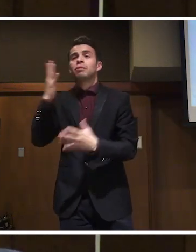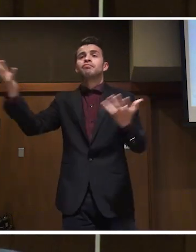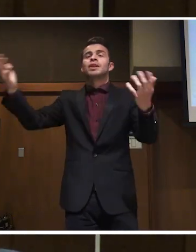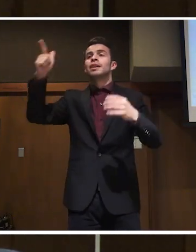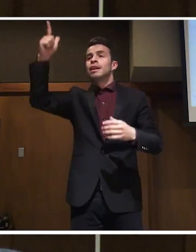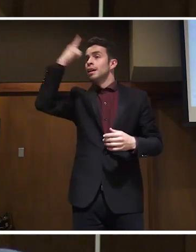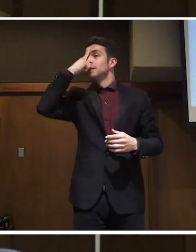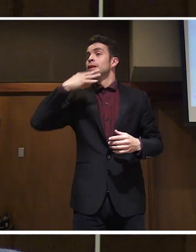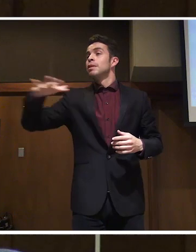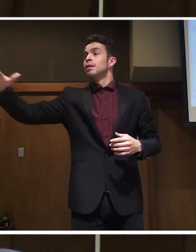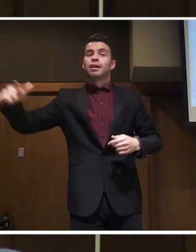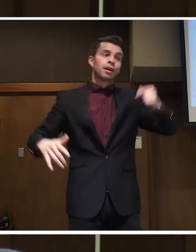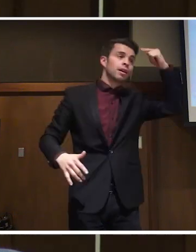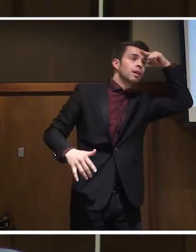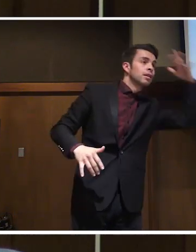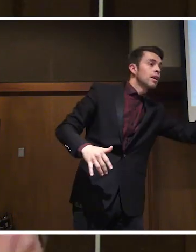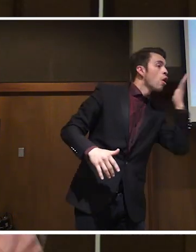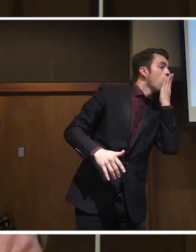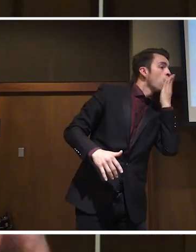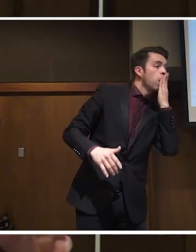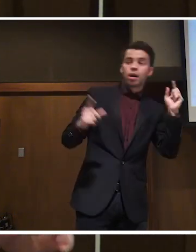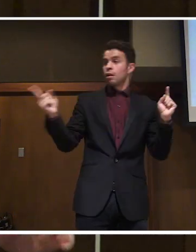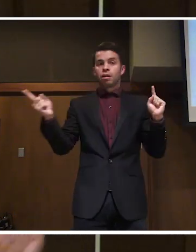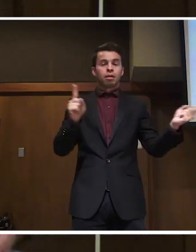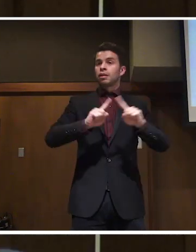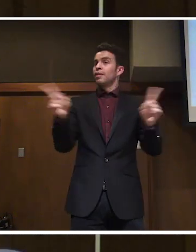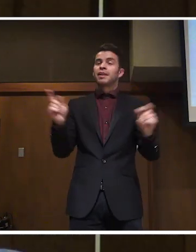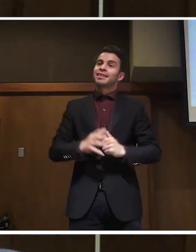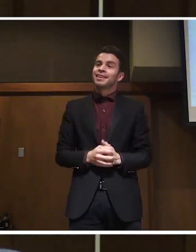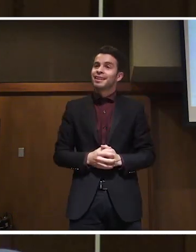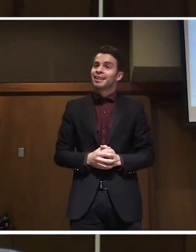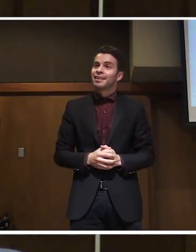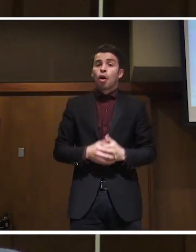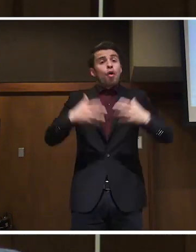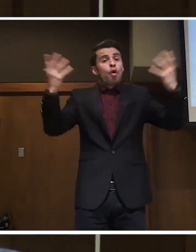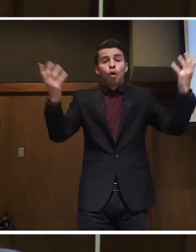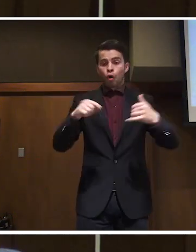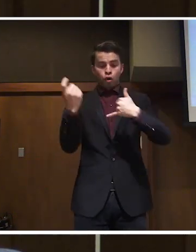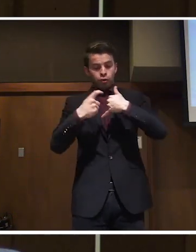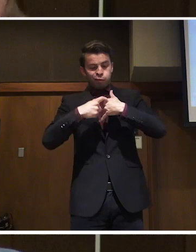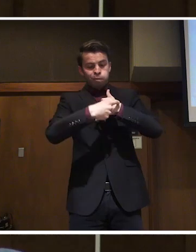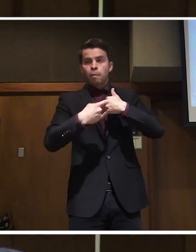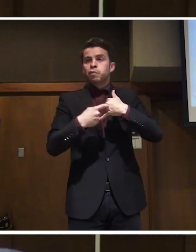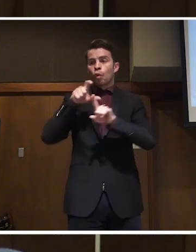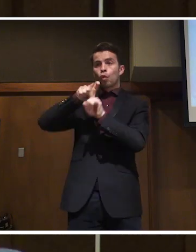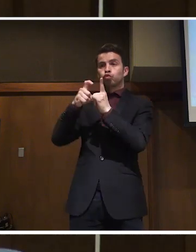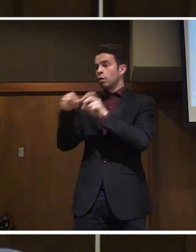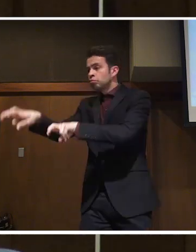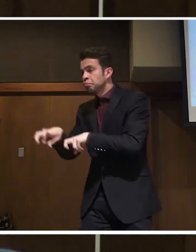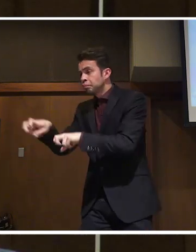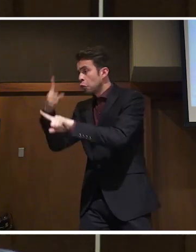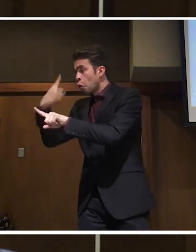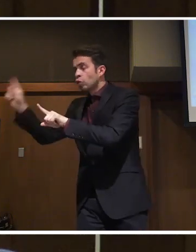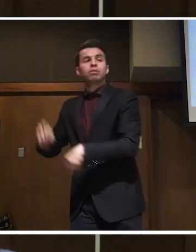Marta o de Cartagena y los indios quillacingas. Tenían culturas radicalmente diferentes, cultivos diferentes.